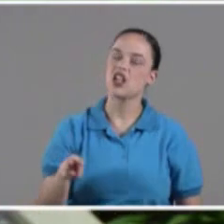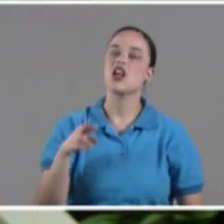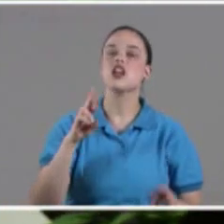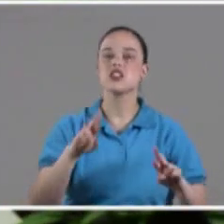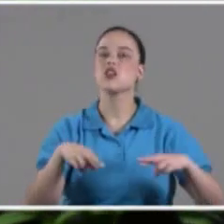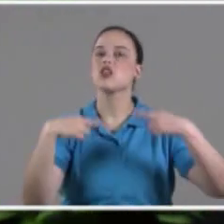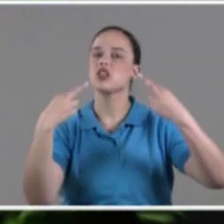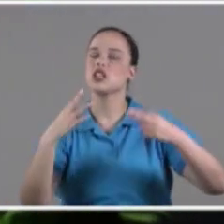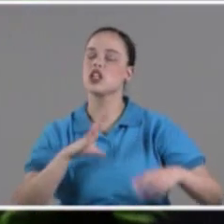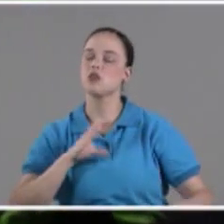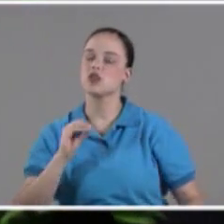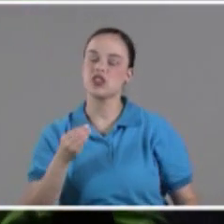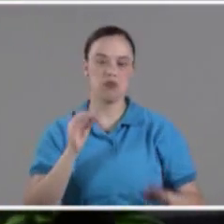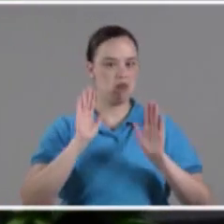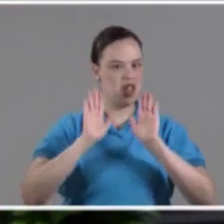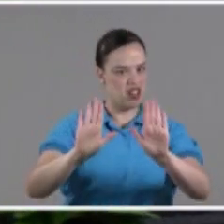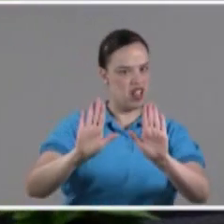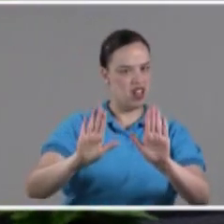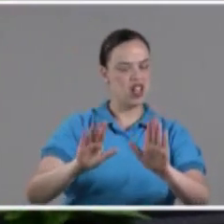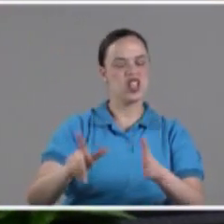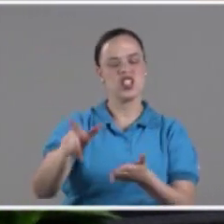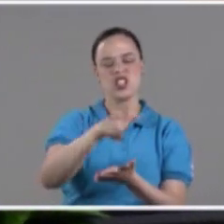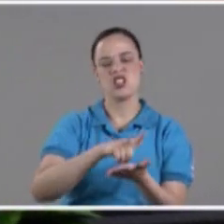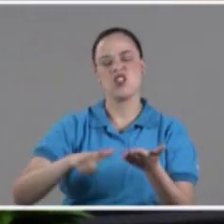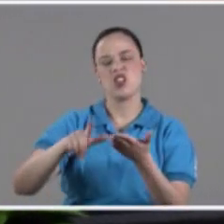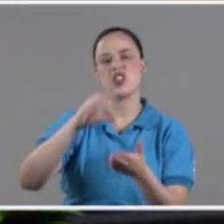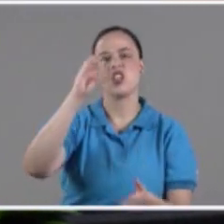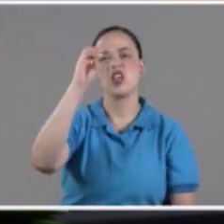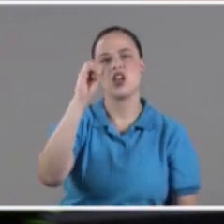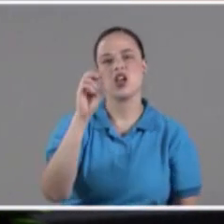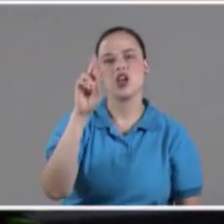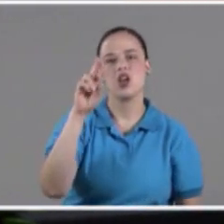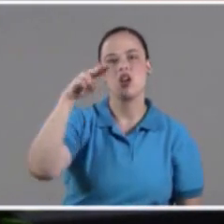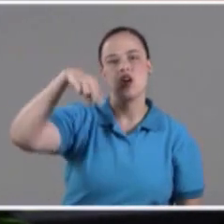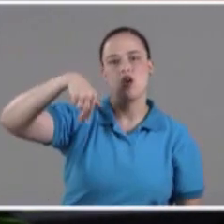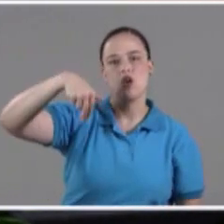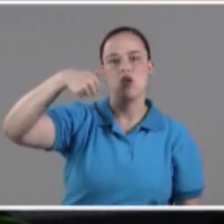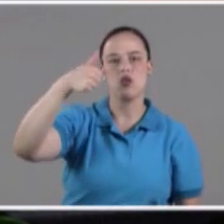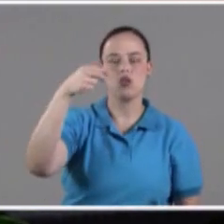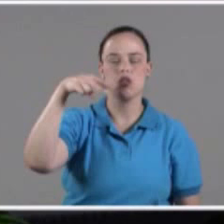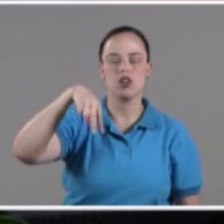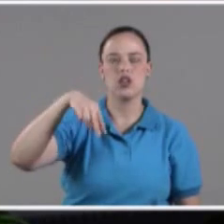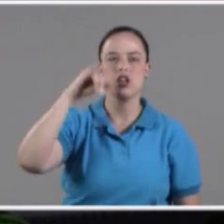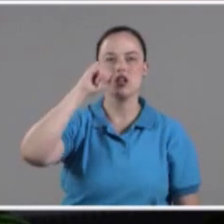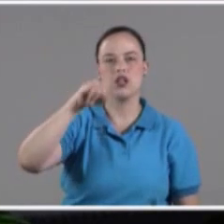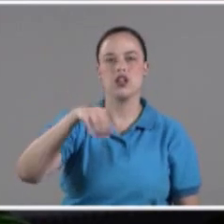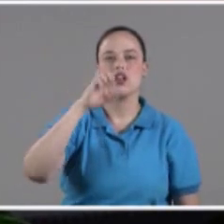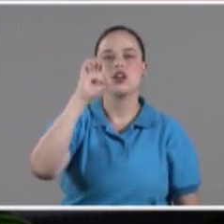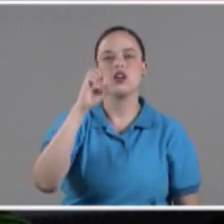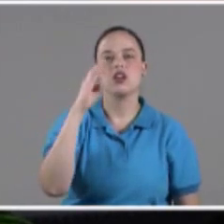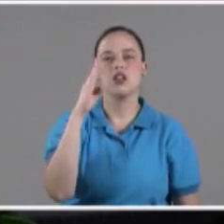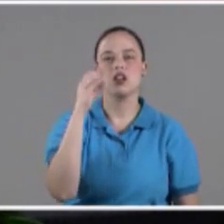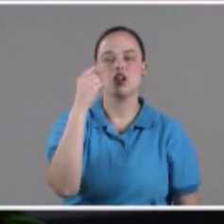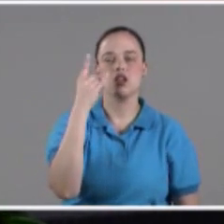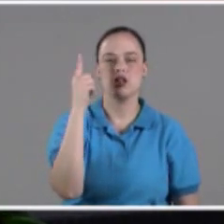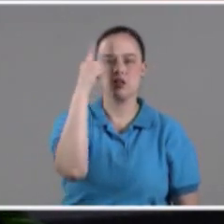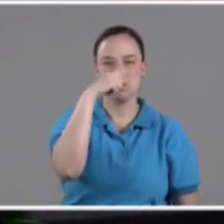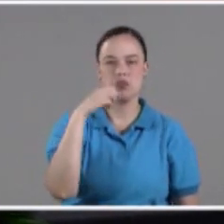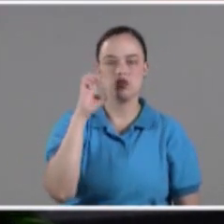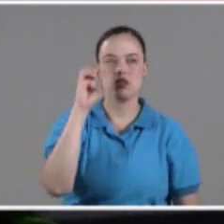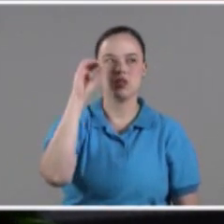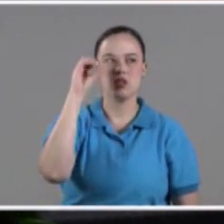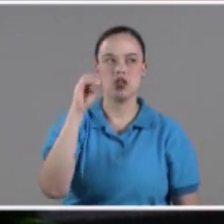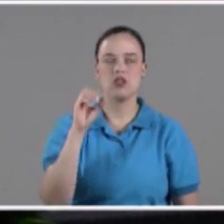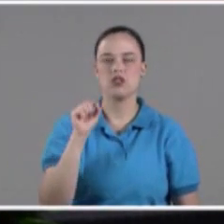tenemos que detenernos en la era de hernanje buceo y decirle al ángel por qué matas a ellos